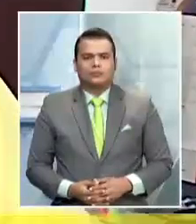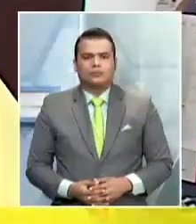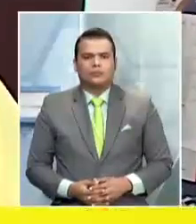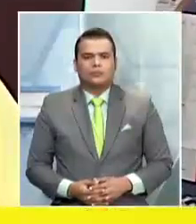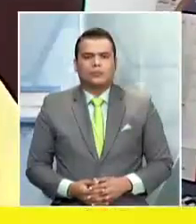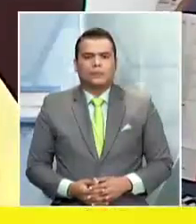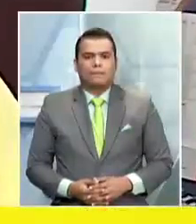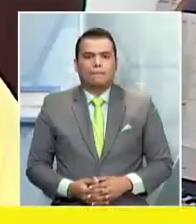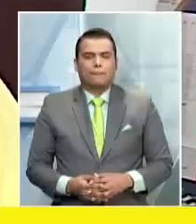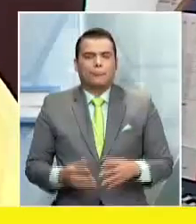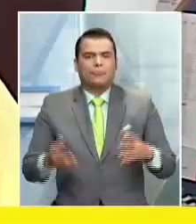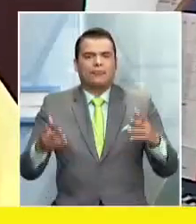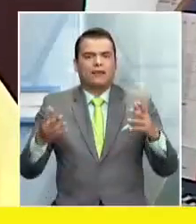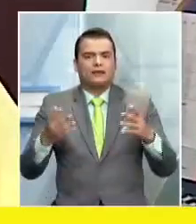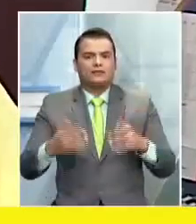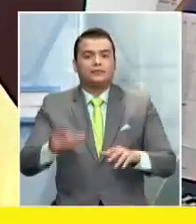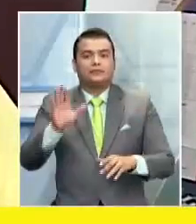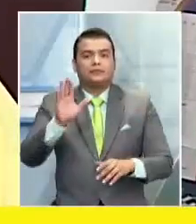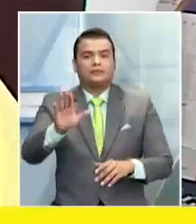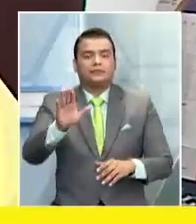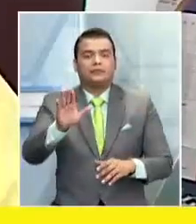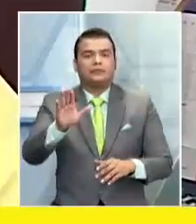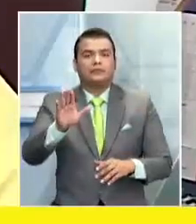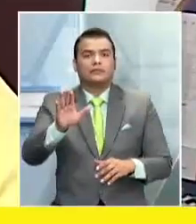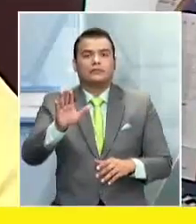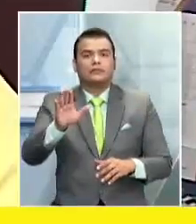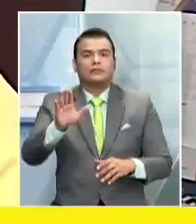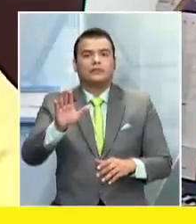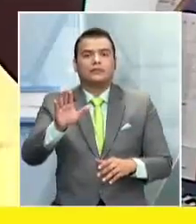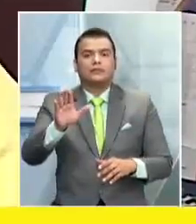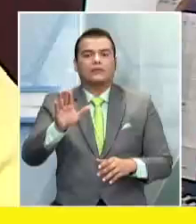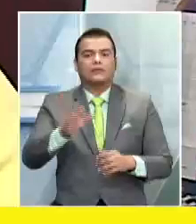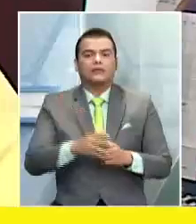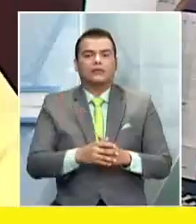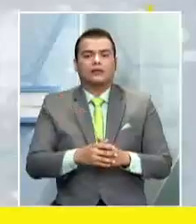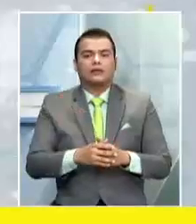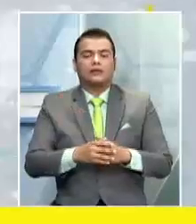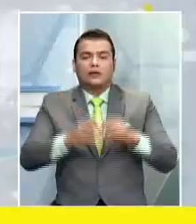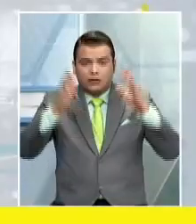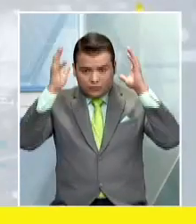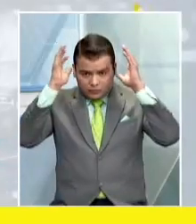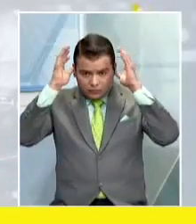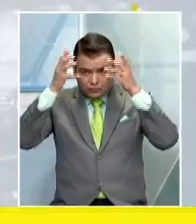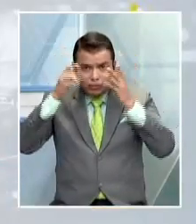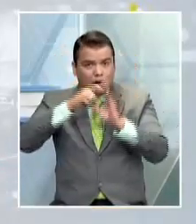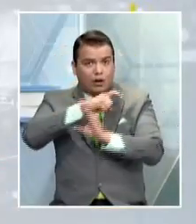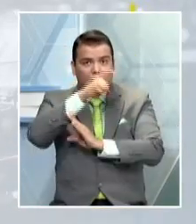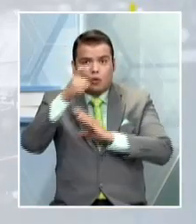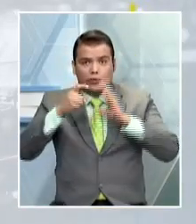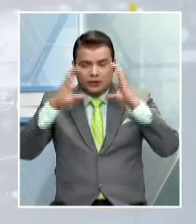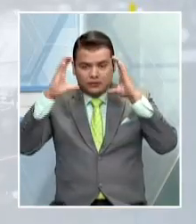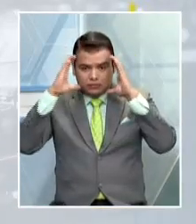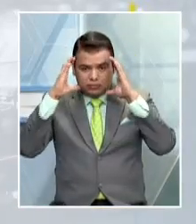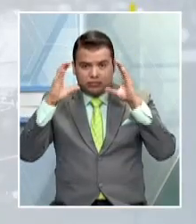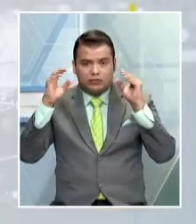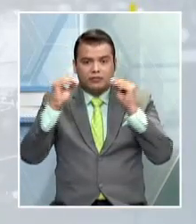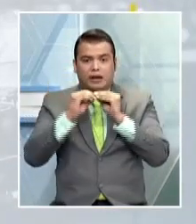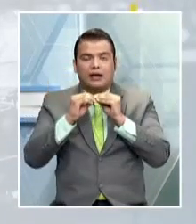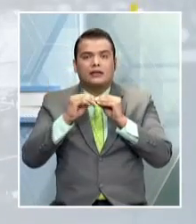conductor como por el pasajero la motocicleta. Es decir, el casco debe estar cubriendo toda la cabeza y debe estar debidamente